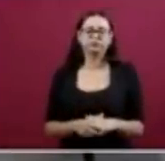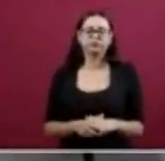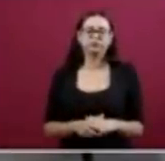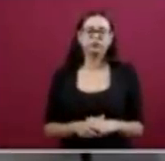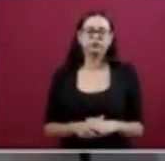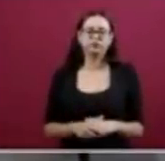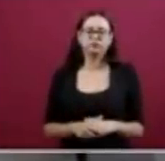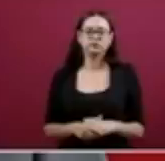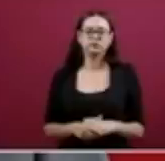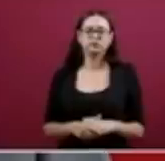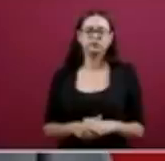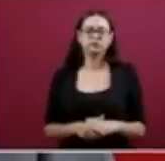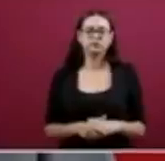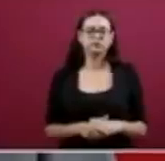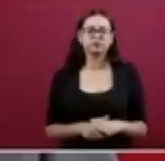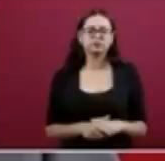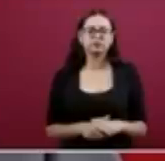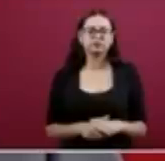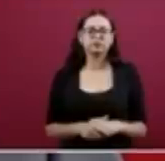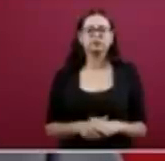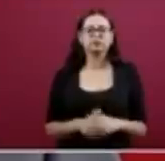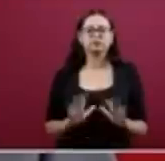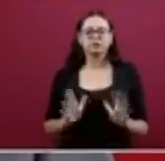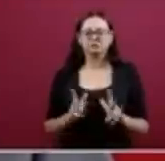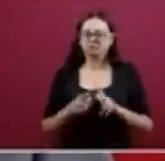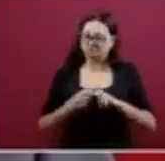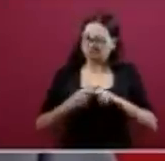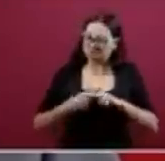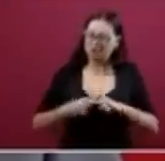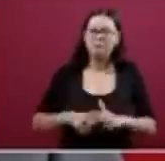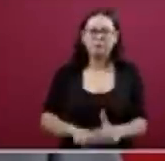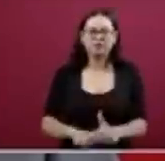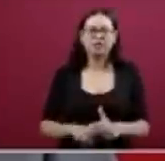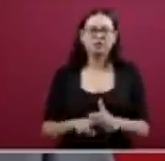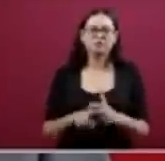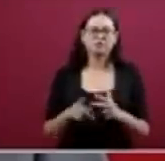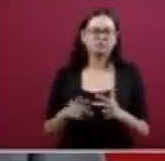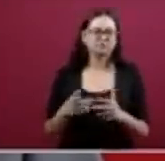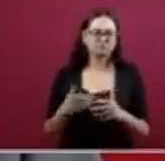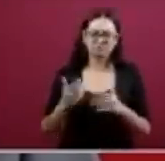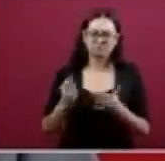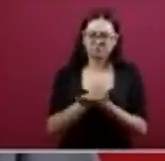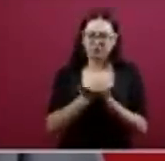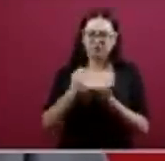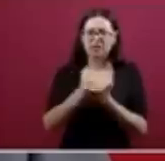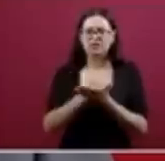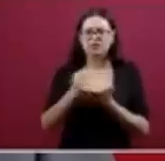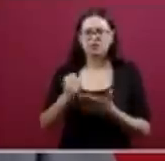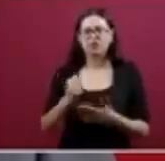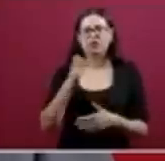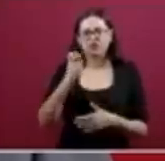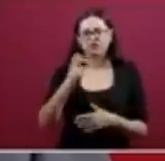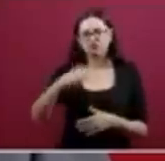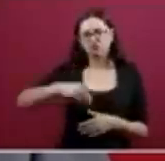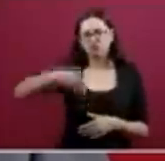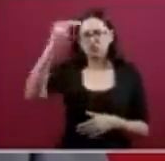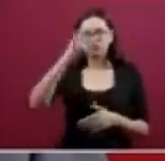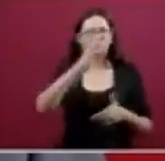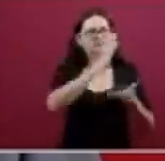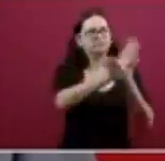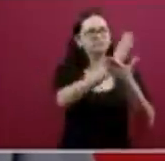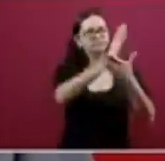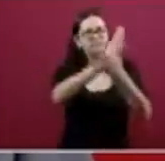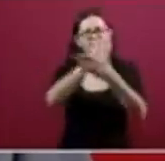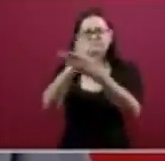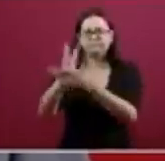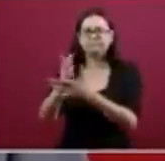Ya va a comenzar, ya se están dando los primeros créditos. A eso fuimos al norte,